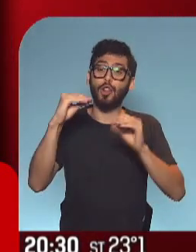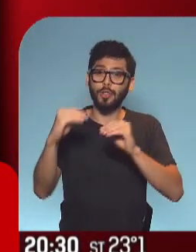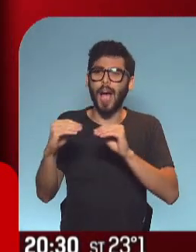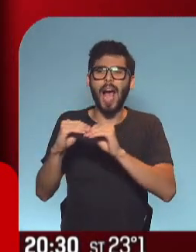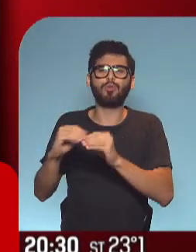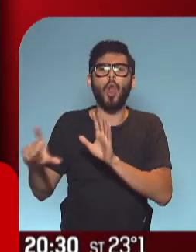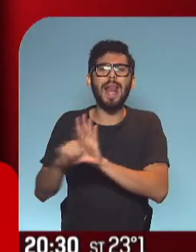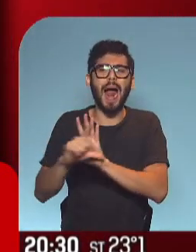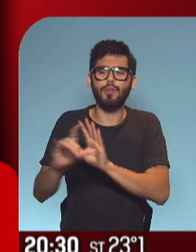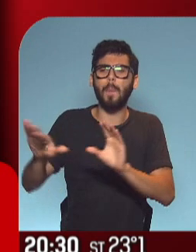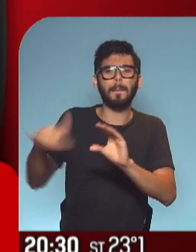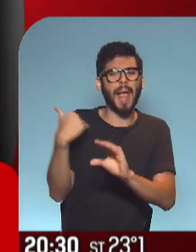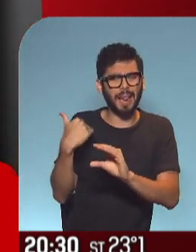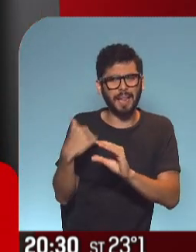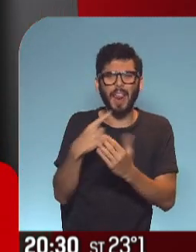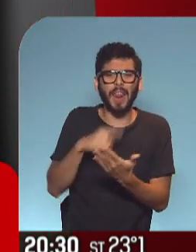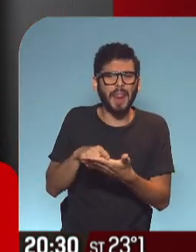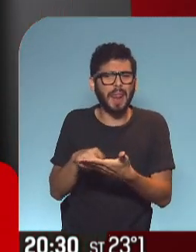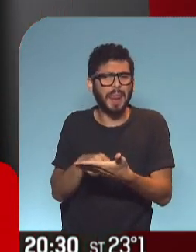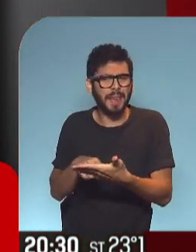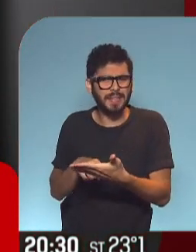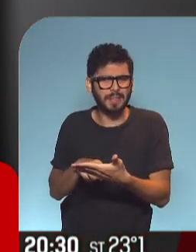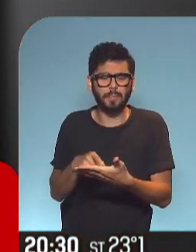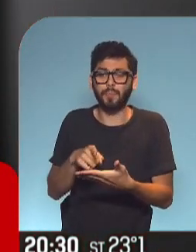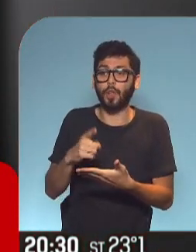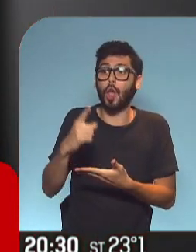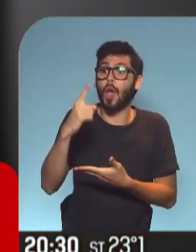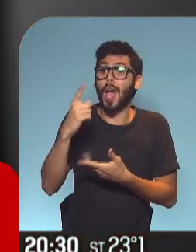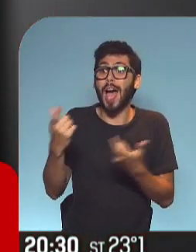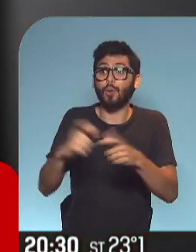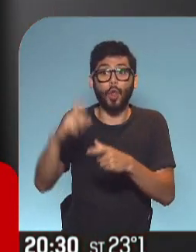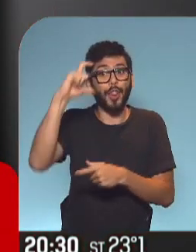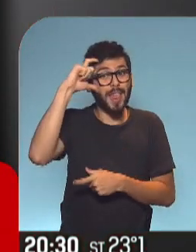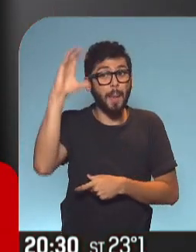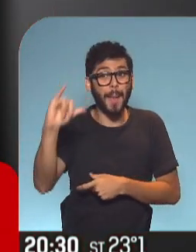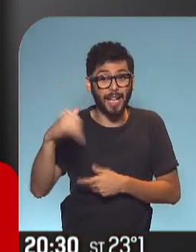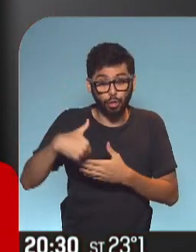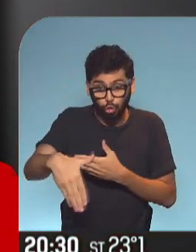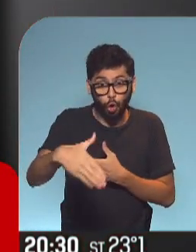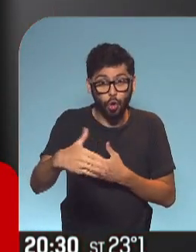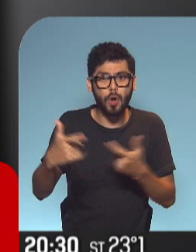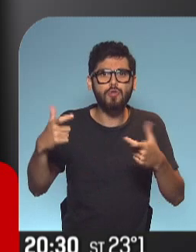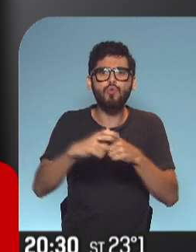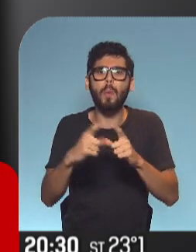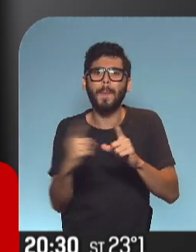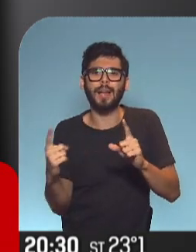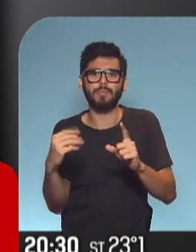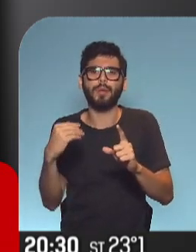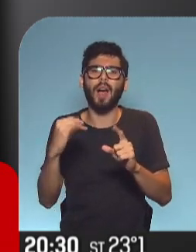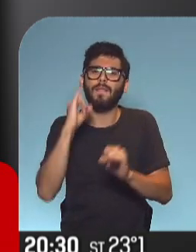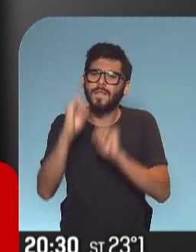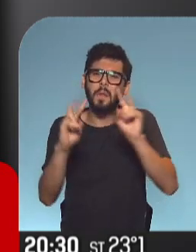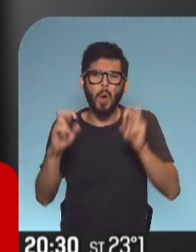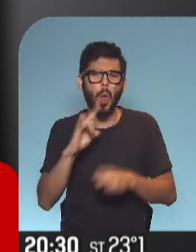asuntos legales que daba cuenta de una ampliación del orden del día de la reunión a celebrarse el 10 de marzo siguiente a fin de informar respecto de una